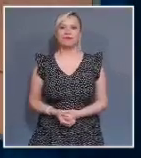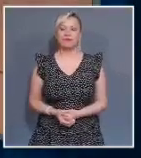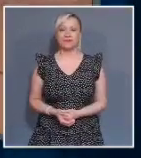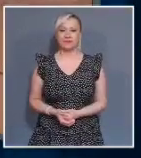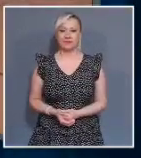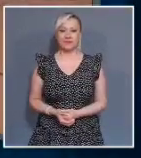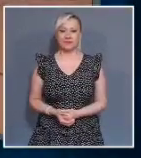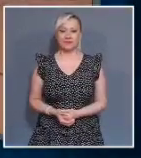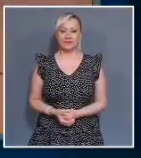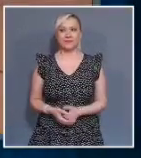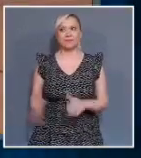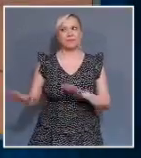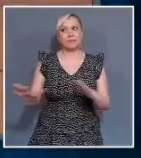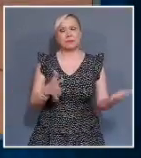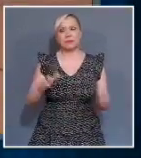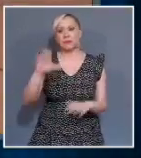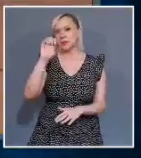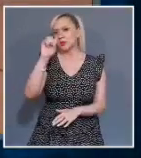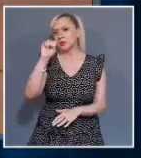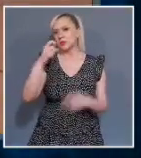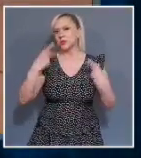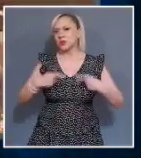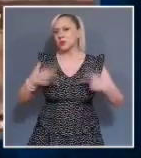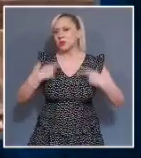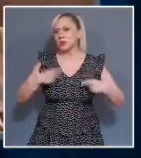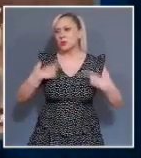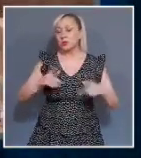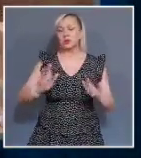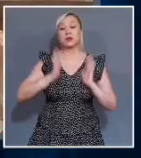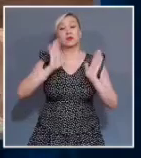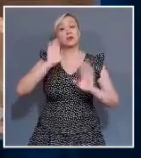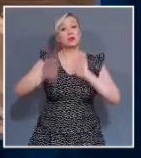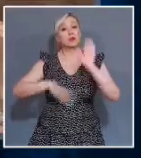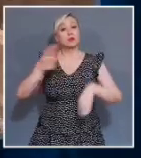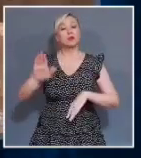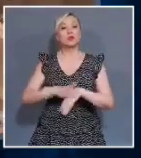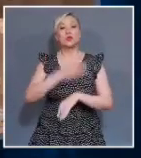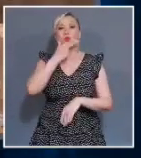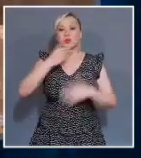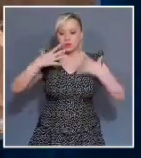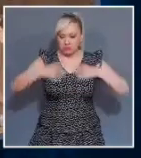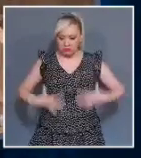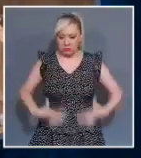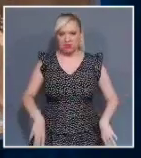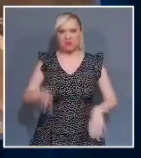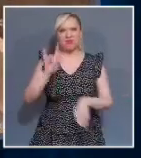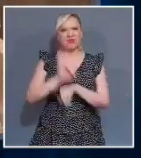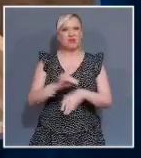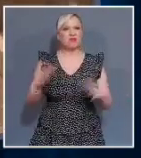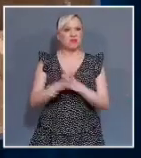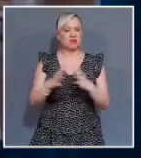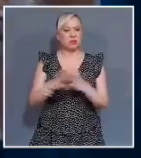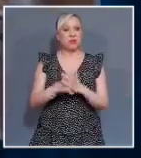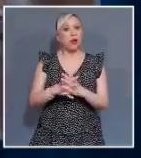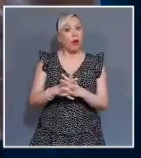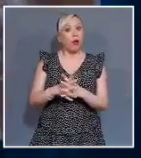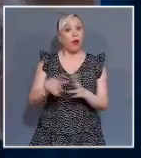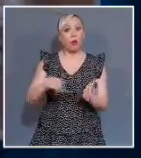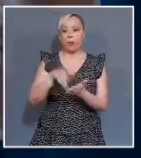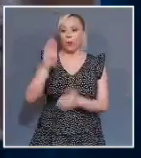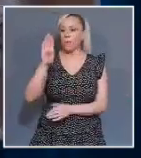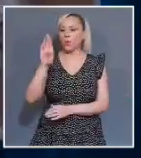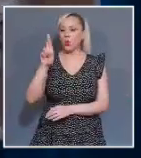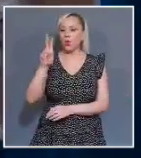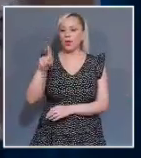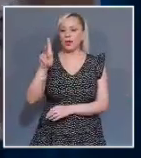Al menos 60 personas murieron en un ataque de hombres con uniforme militar al norte de Burkina Faso. El ataque y robo de algunos bienes ocurrió un